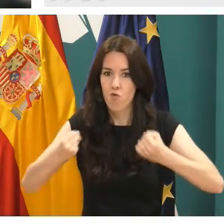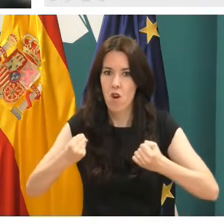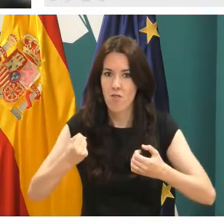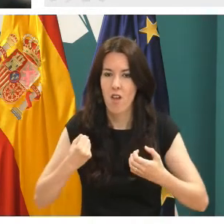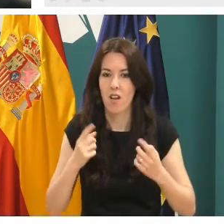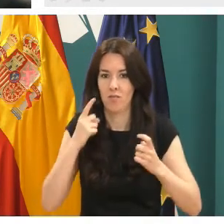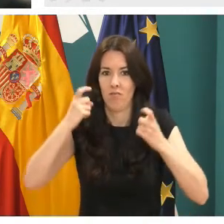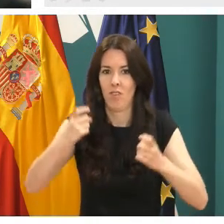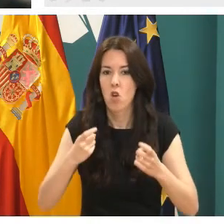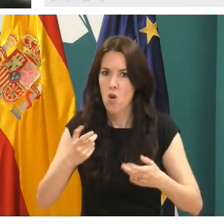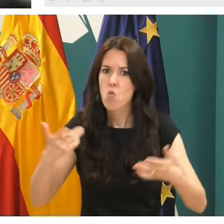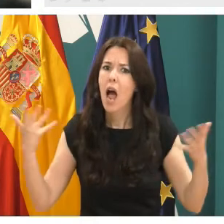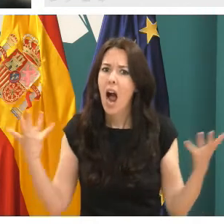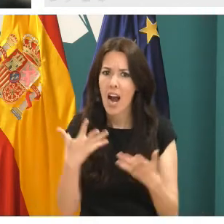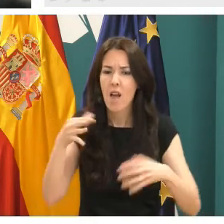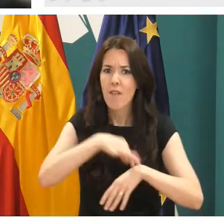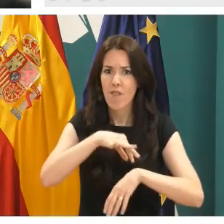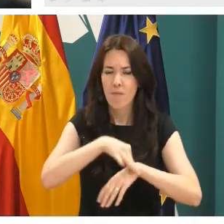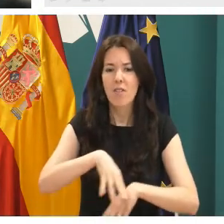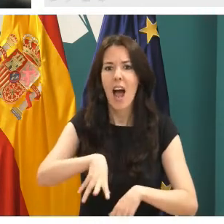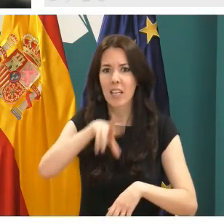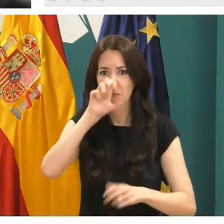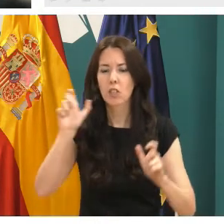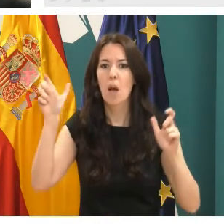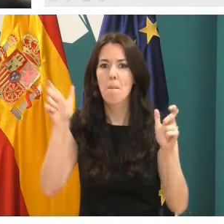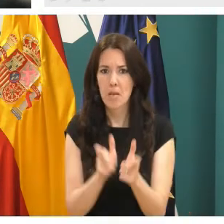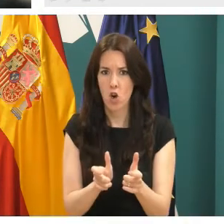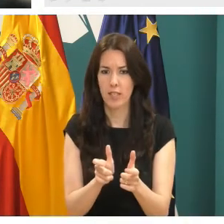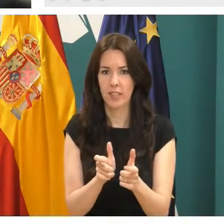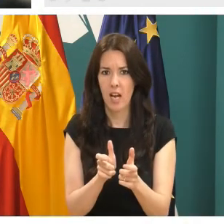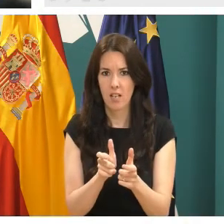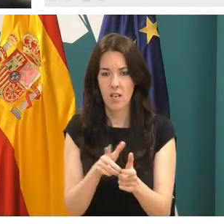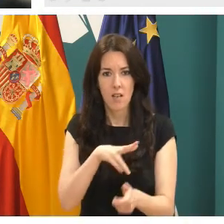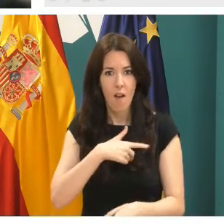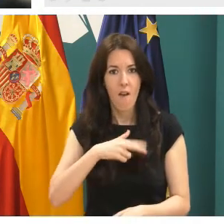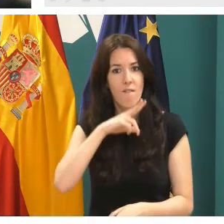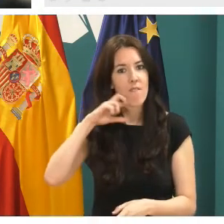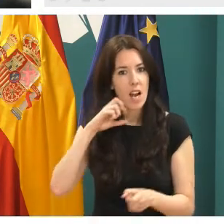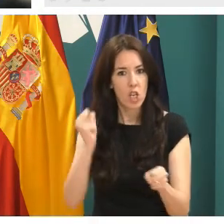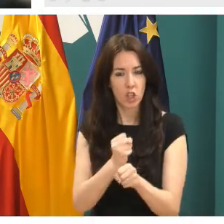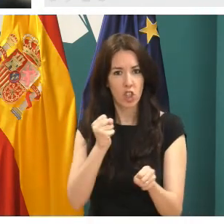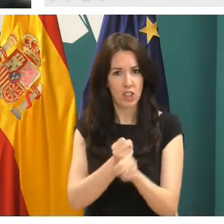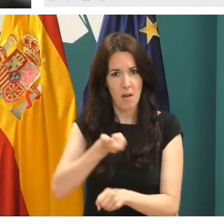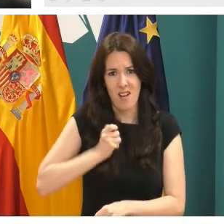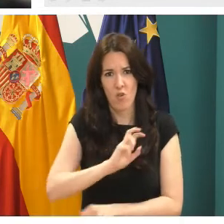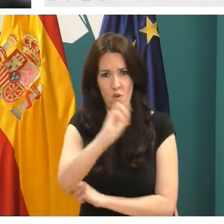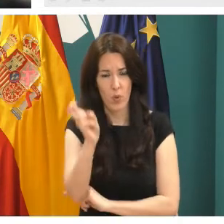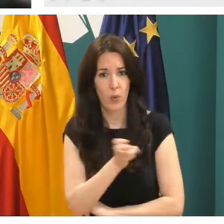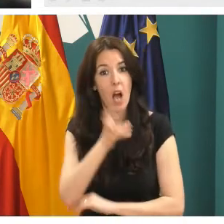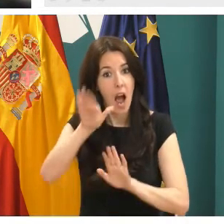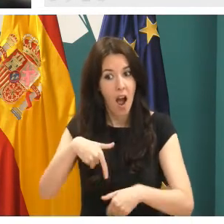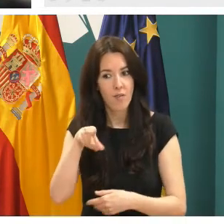con una grave enfermedad respiratoria minoritaria y con el valioso trabajo de su equipo interdisciplinar, pues tuvo